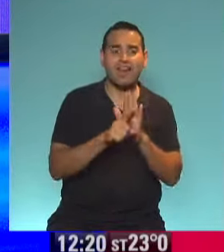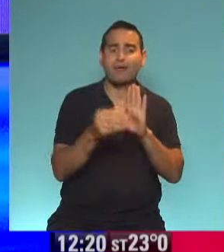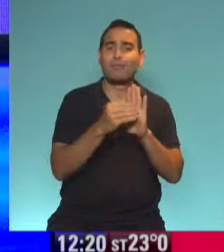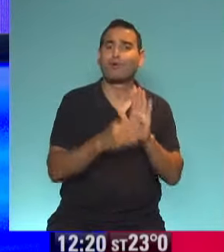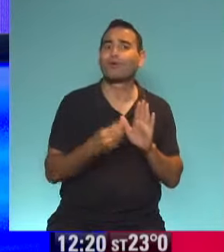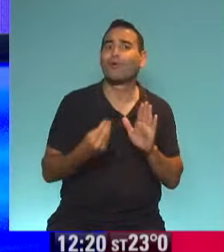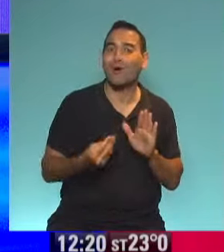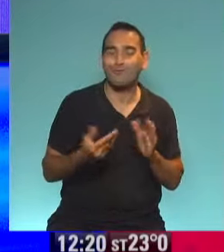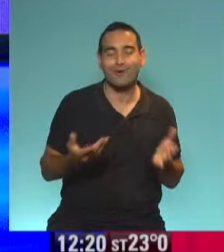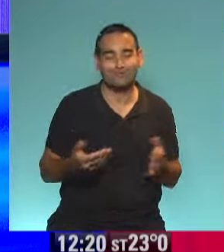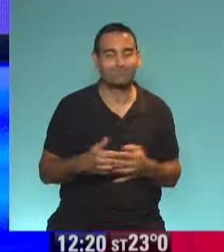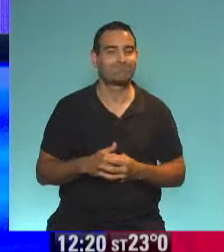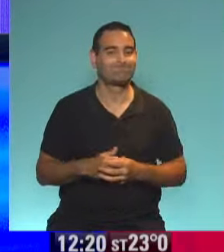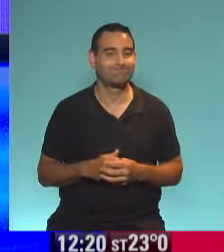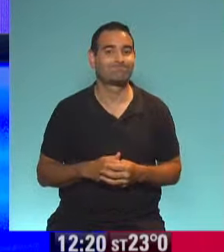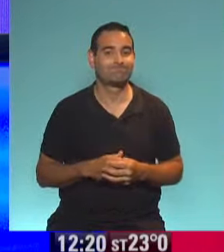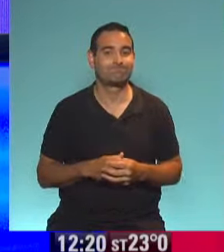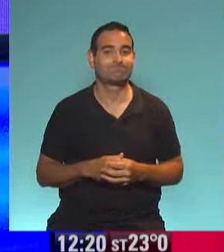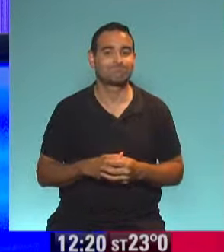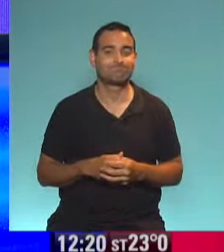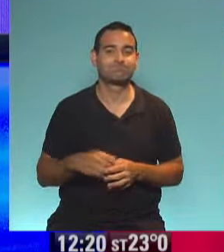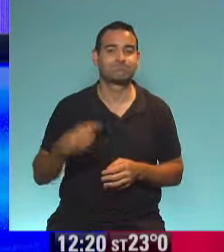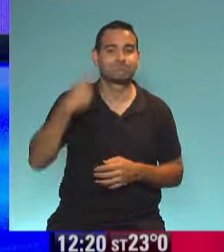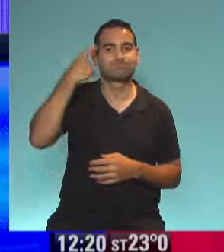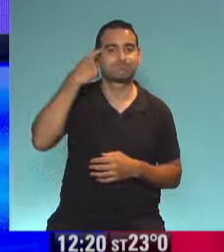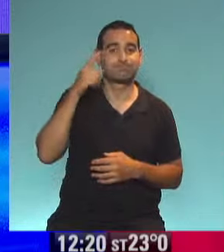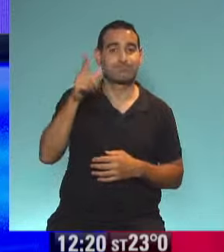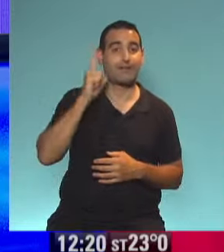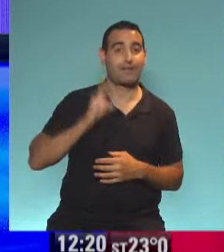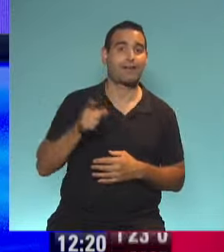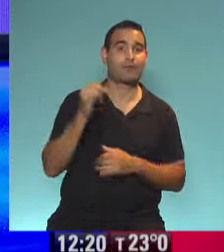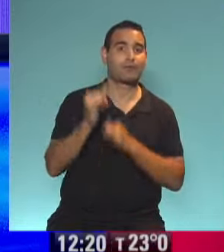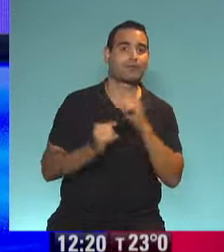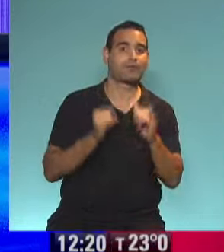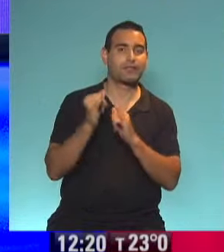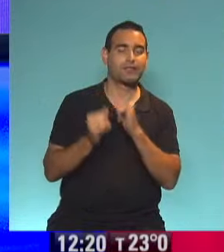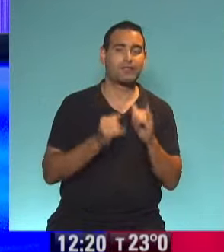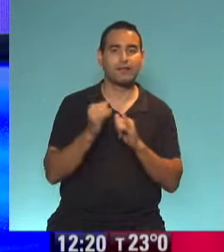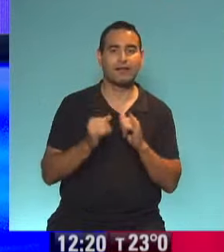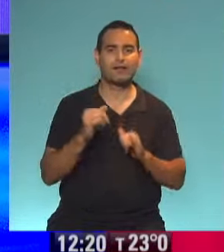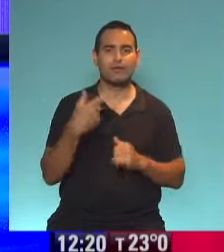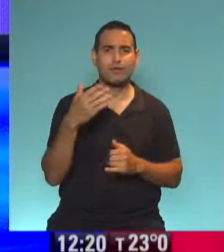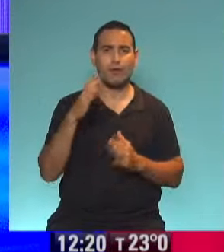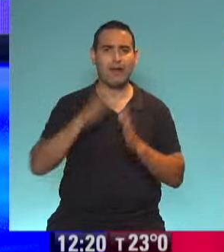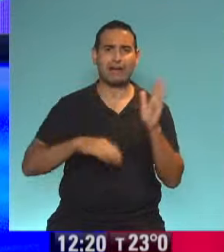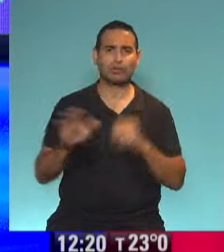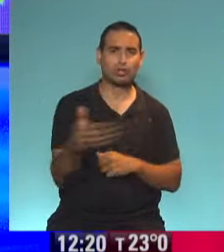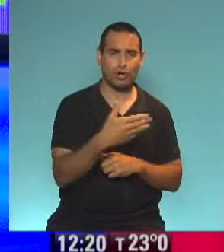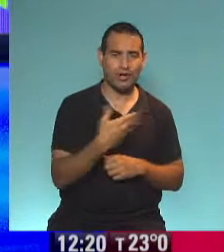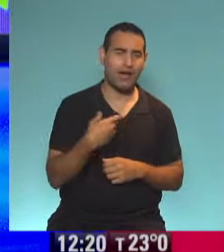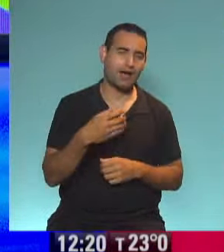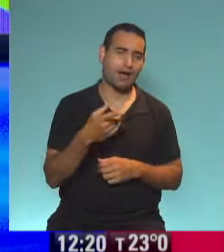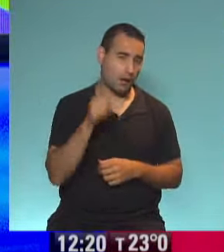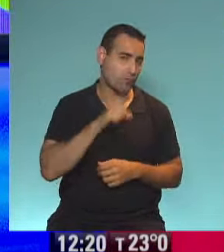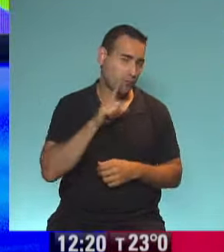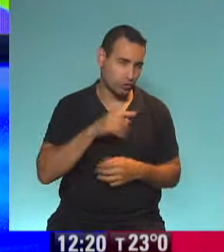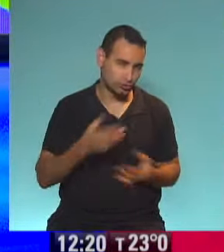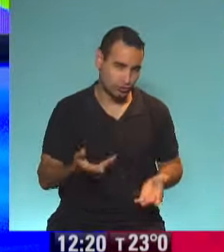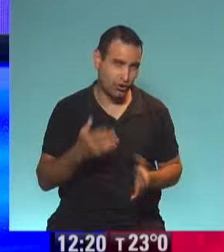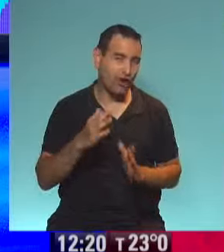Lara. Yo me quedaba pensando en esto que decía Lara recién, de esto de que mostrarnos todos blancos, que no es al azar, eligieron el color blanco al